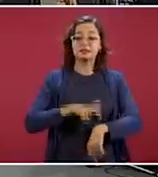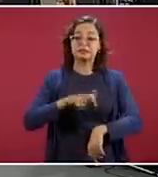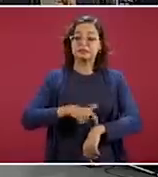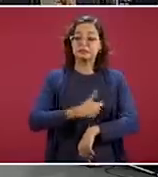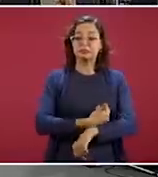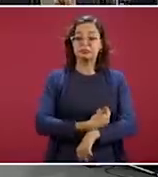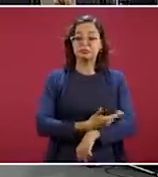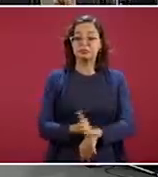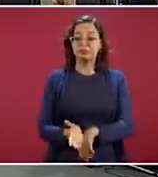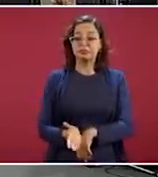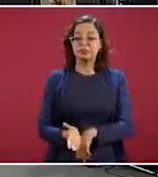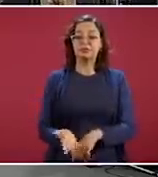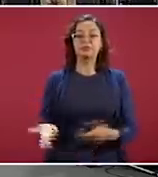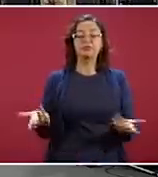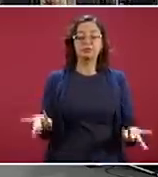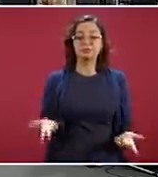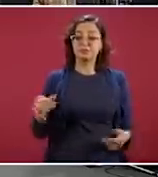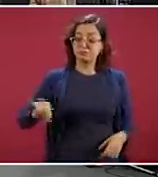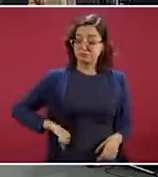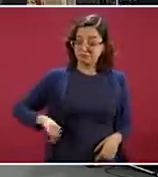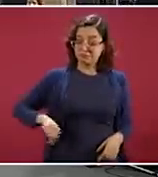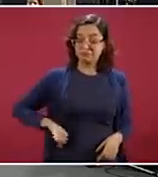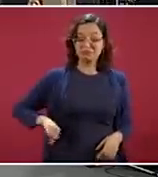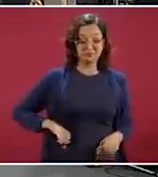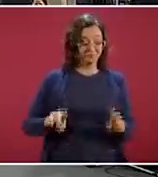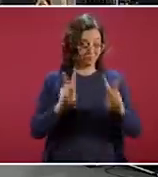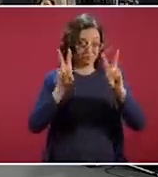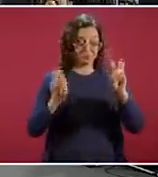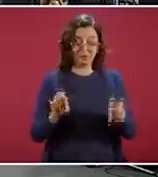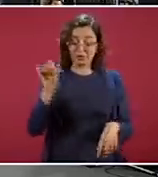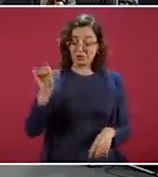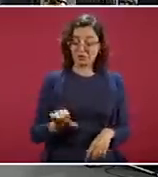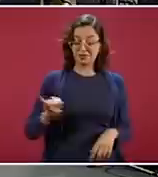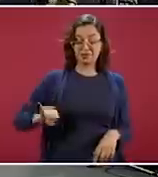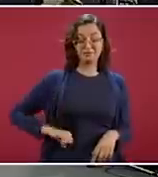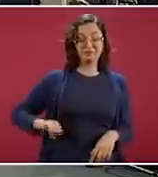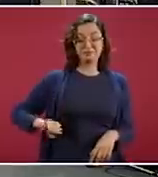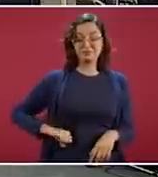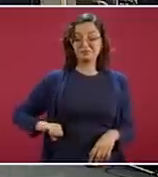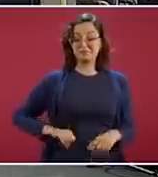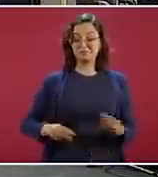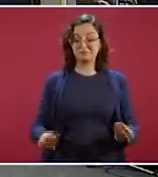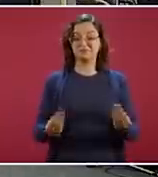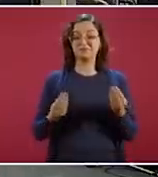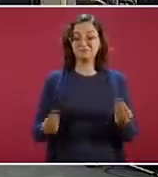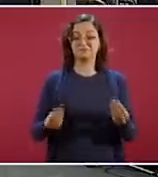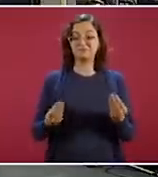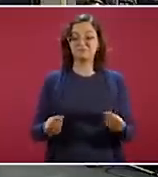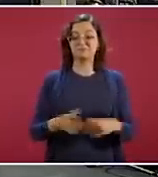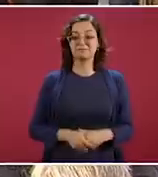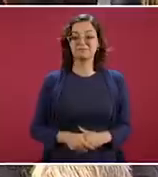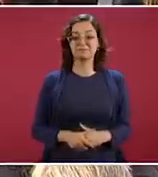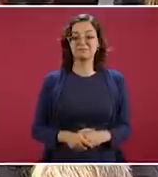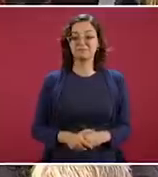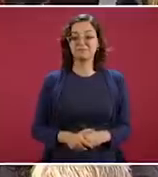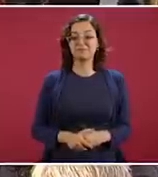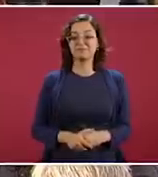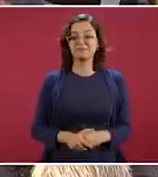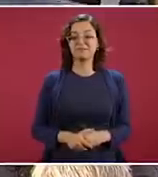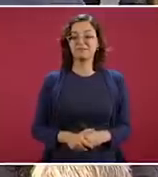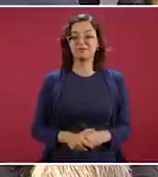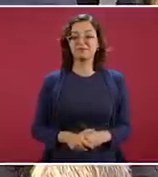tiempo. Estuvo muy interesante el día de hoy. Eso. Cuando Grupo Imagen…